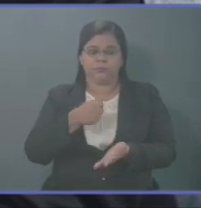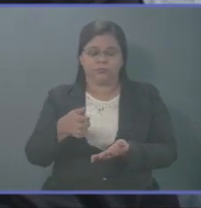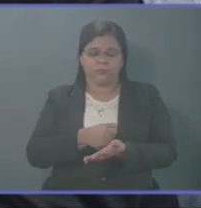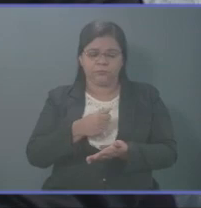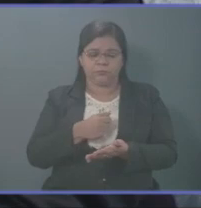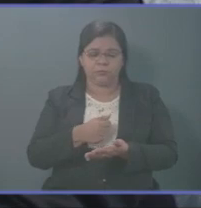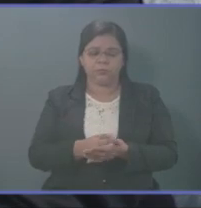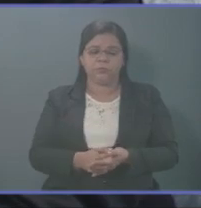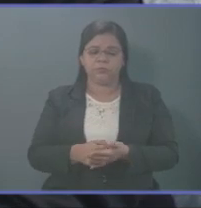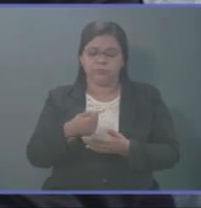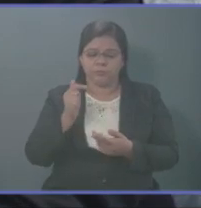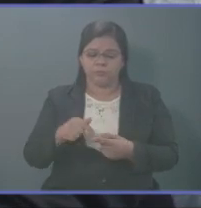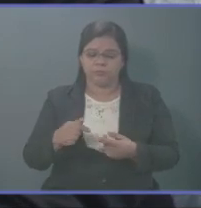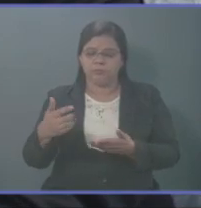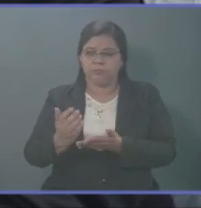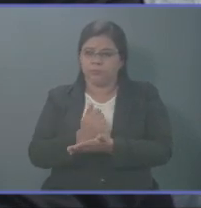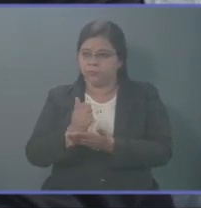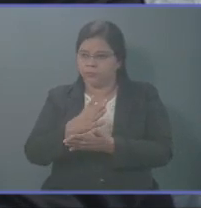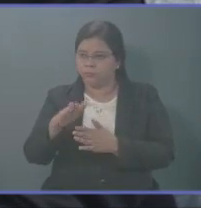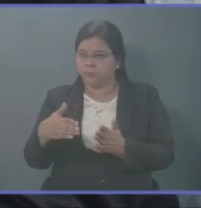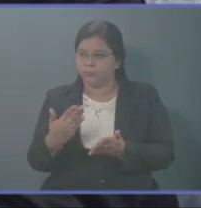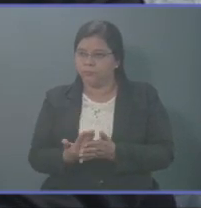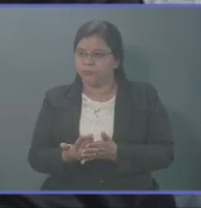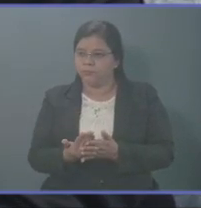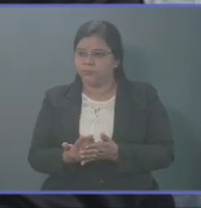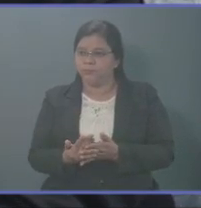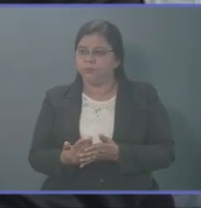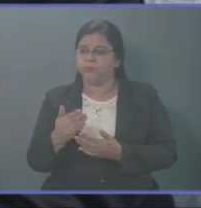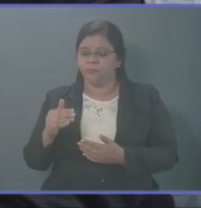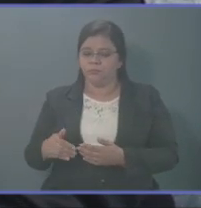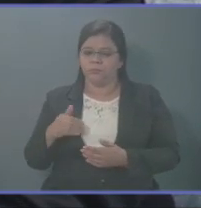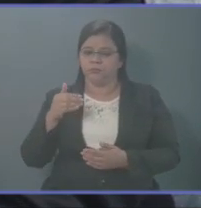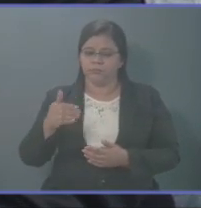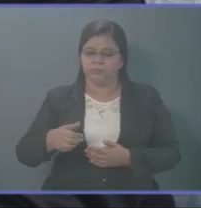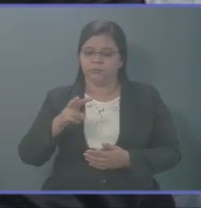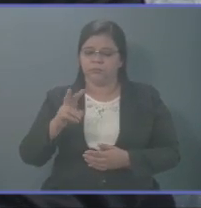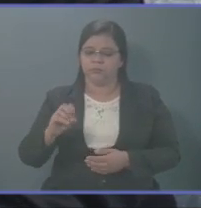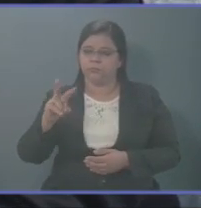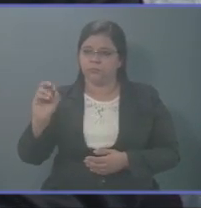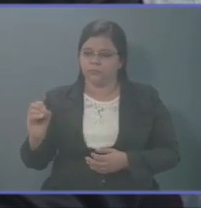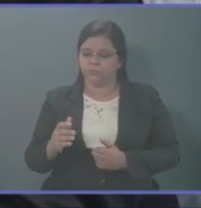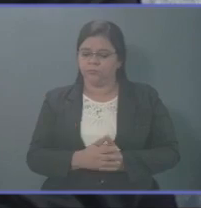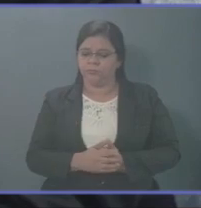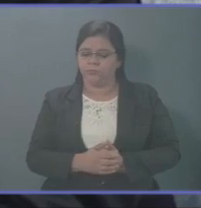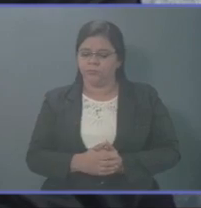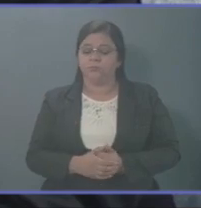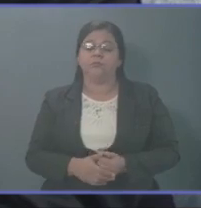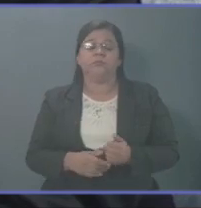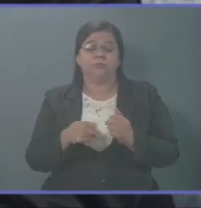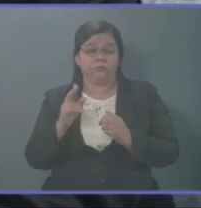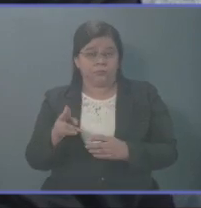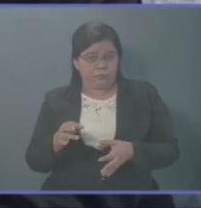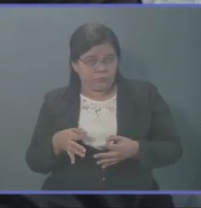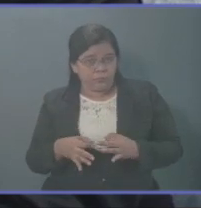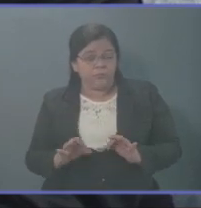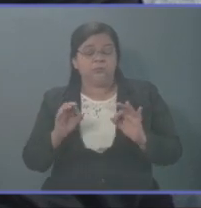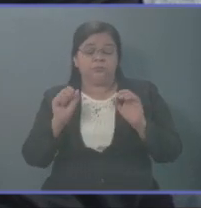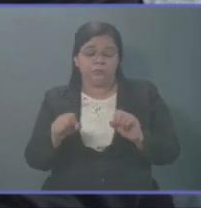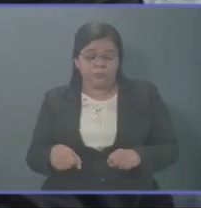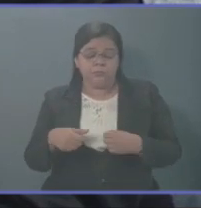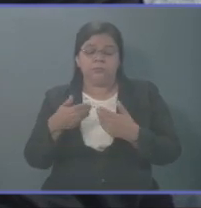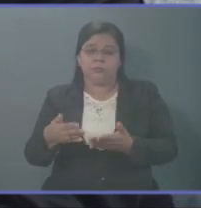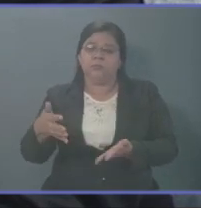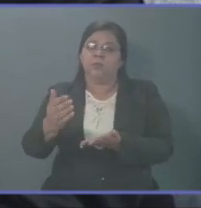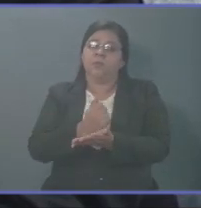declaración del referido impuesto correspondiente al ejercicio fiscal de 2020. De igual forma, podrán acreditarse las